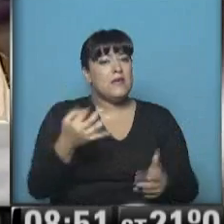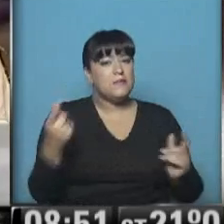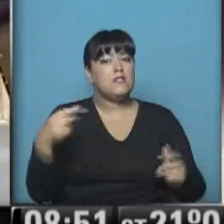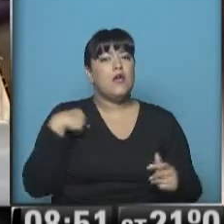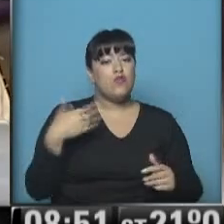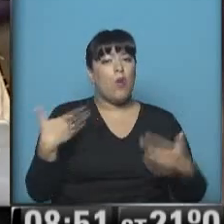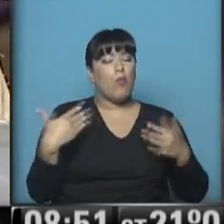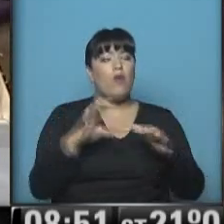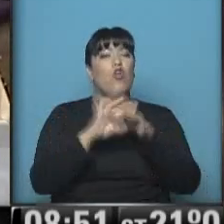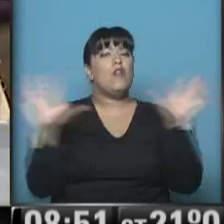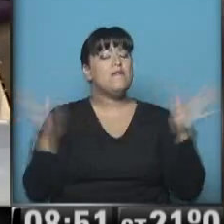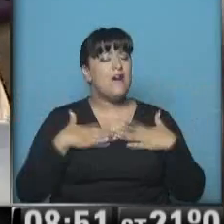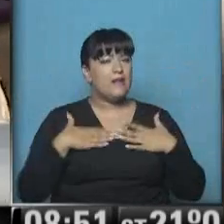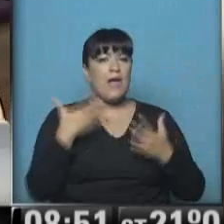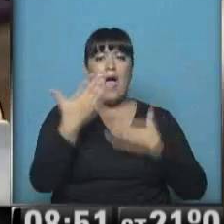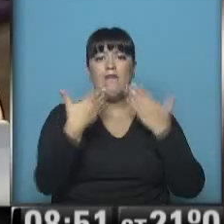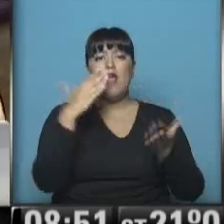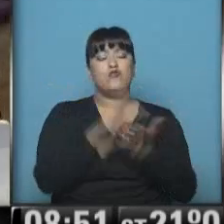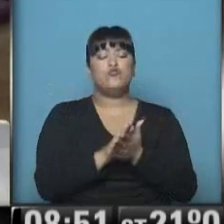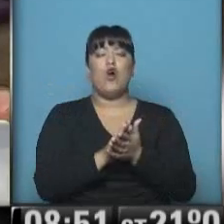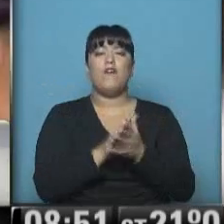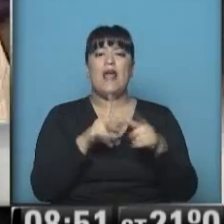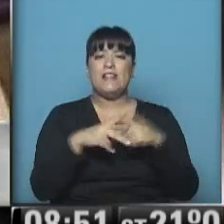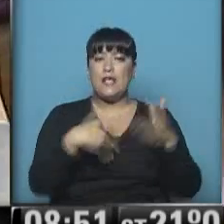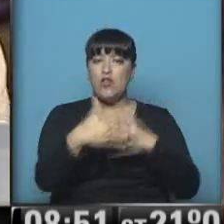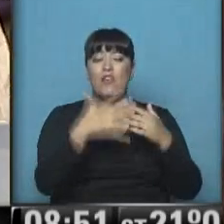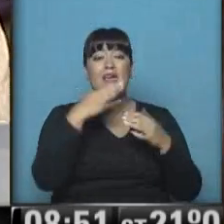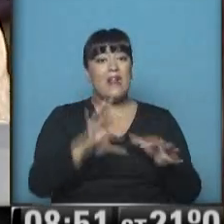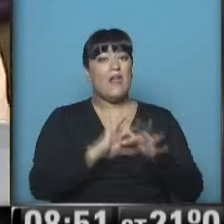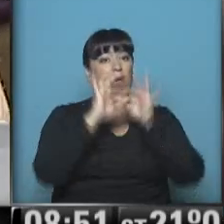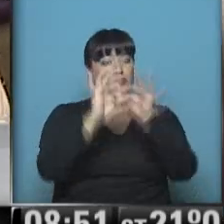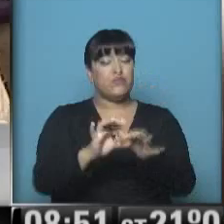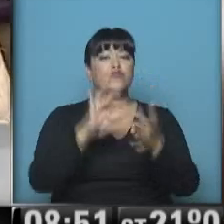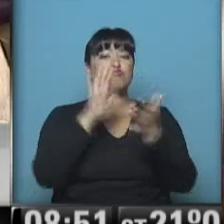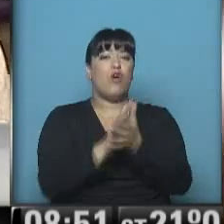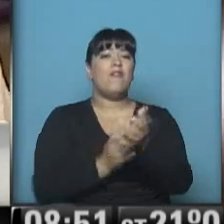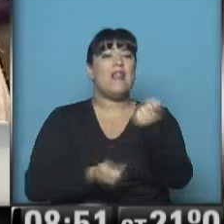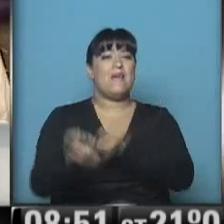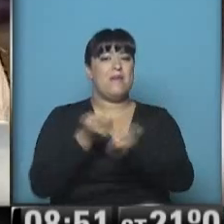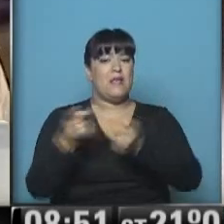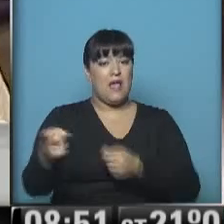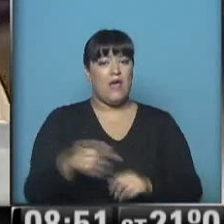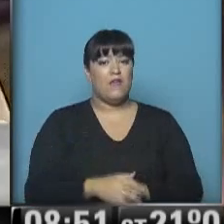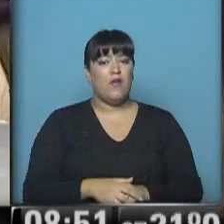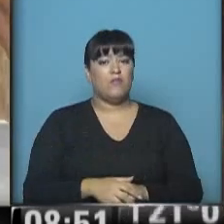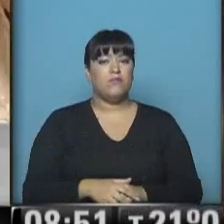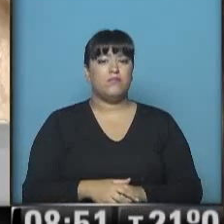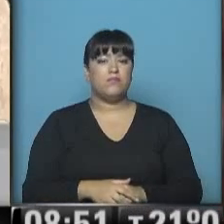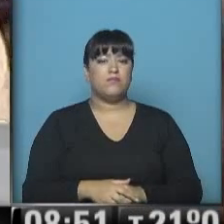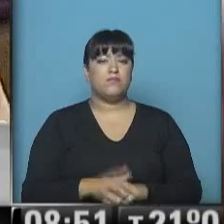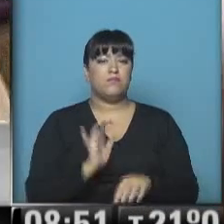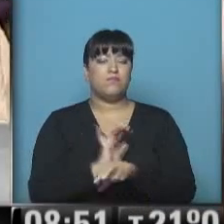libertad sobre temáticas de tecnología que en general están cooptadas por la lógica del mercado que es la lógica de tener que